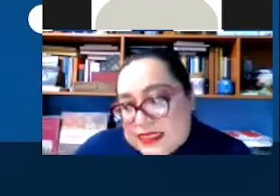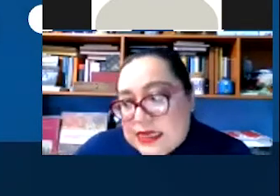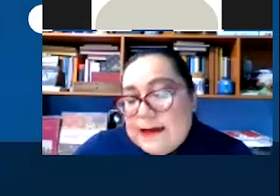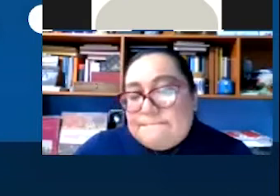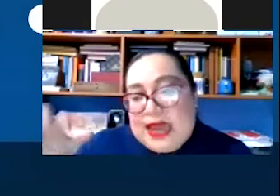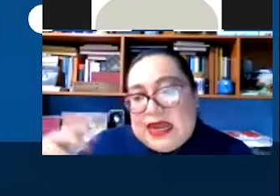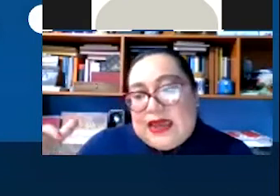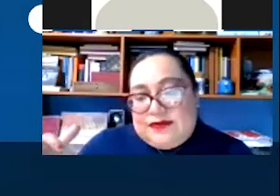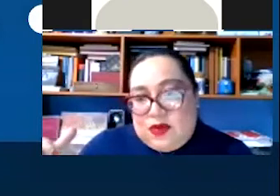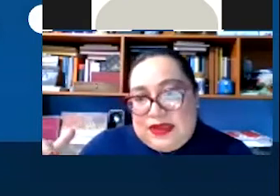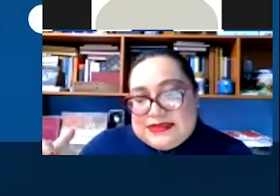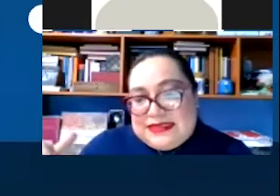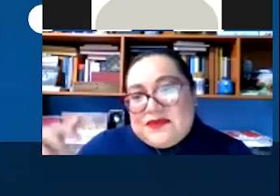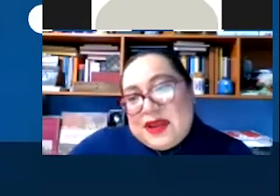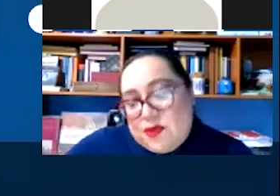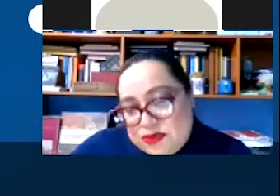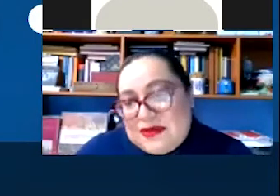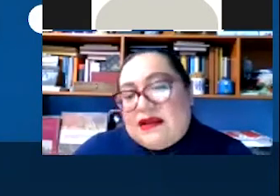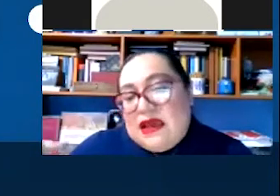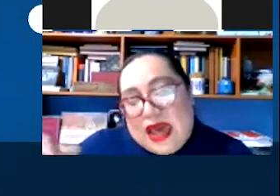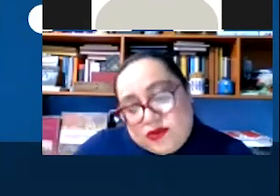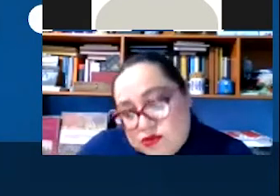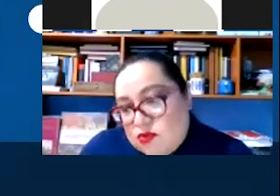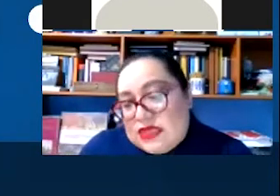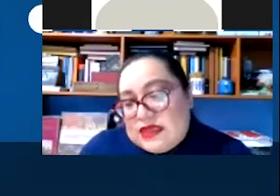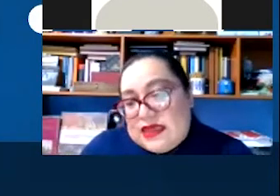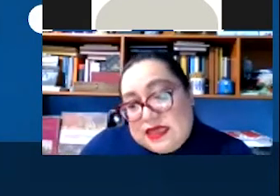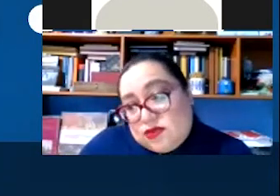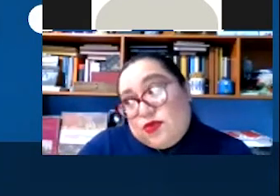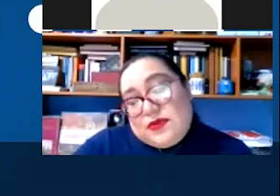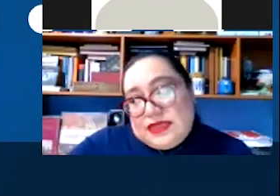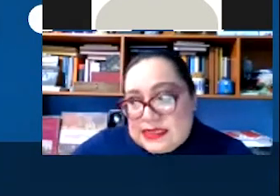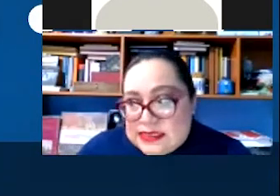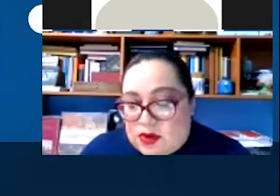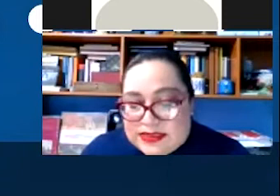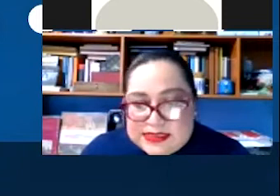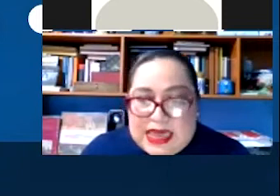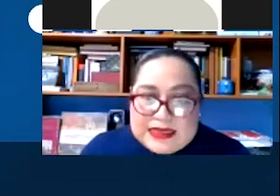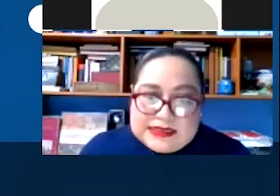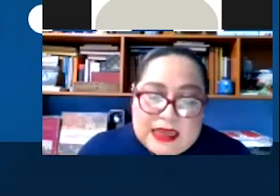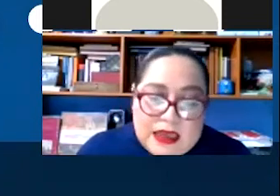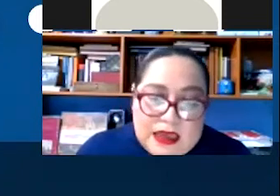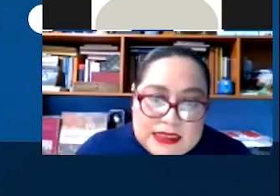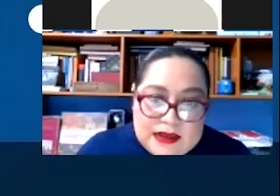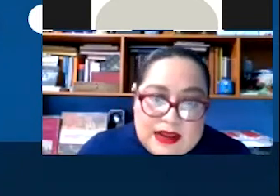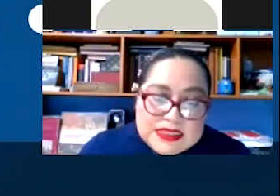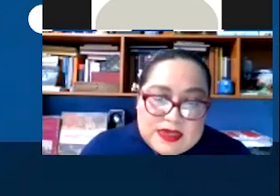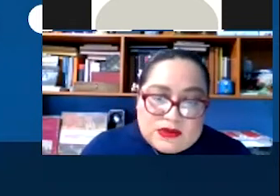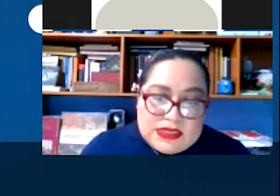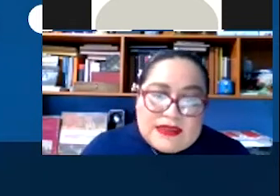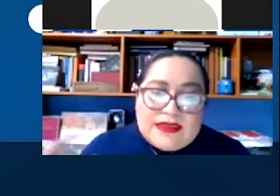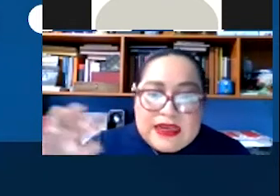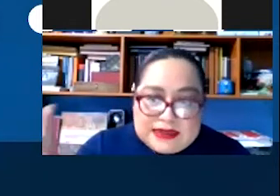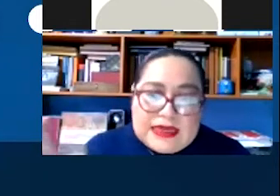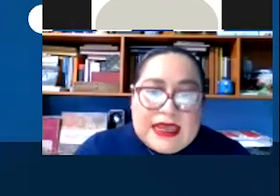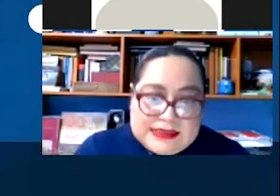vez van a, ¿no? También a motivar a sus comunidades y esto pues más extensivo a veces hasta la misma